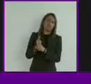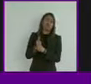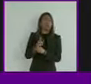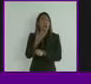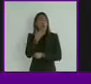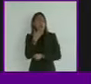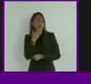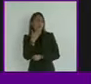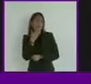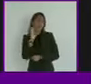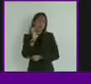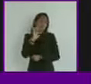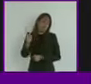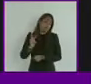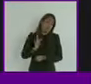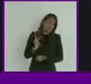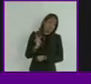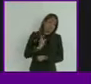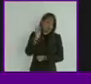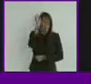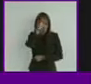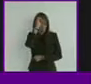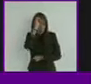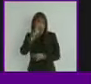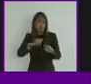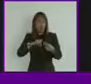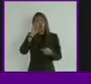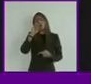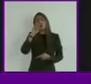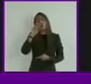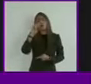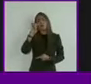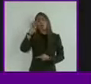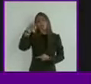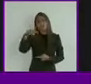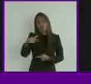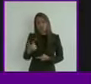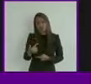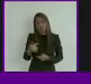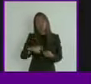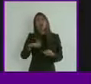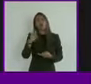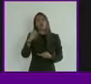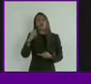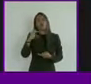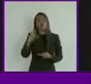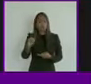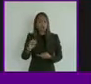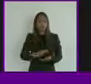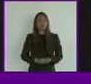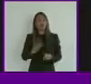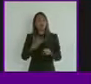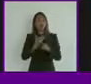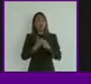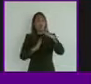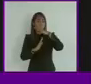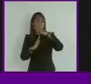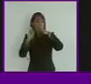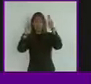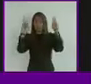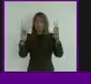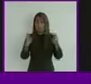que dice Marta no es tan equivocado, también Irving y también Diego. Miren, esta mesa era principalmente